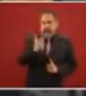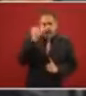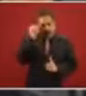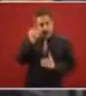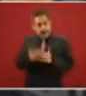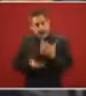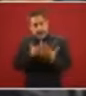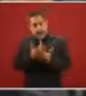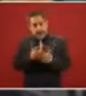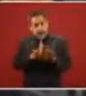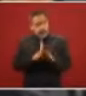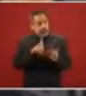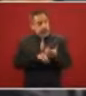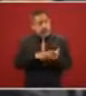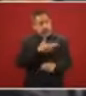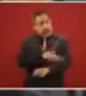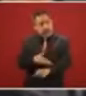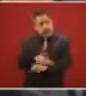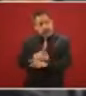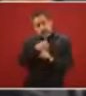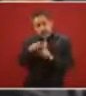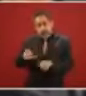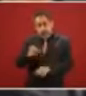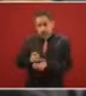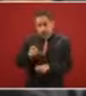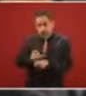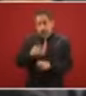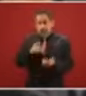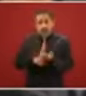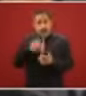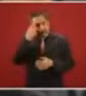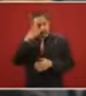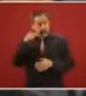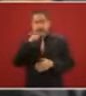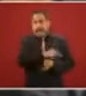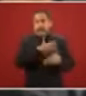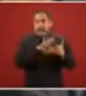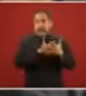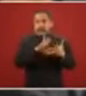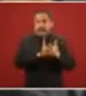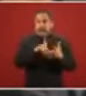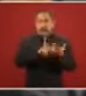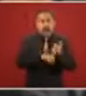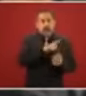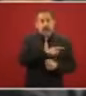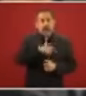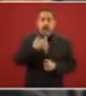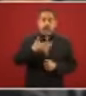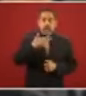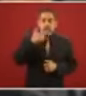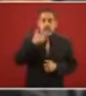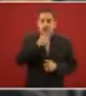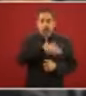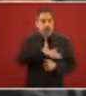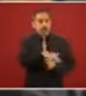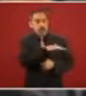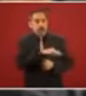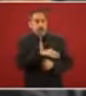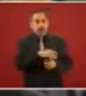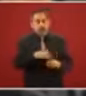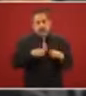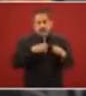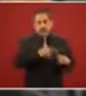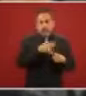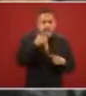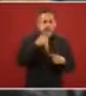en particular que se esté llevando a cabo ahorita en el sistema carcelario también para mejorar no solo las condiciones, sino también